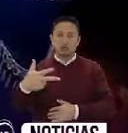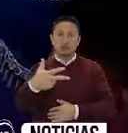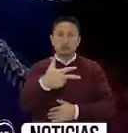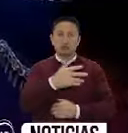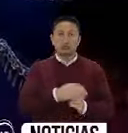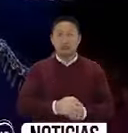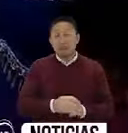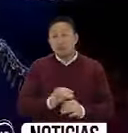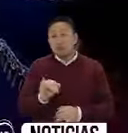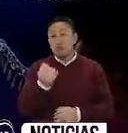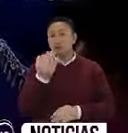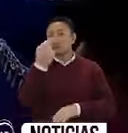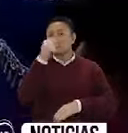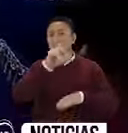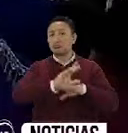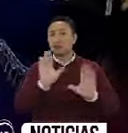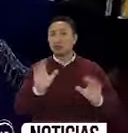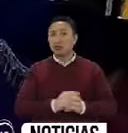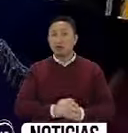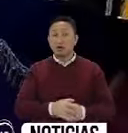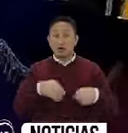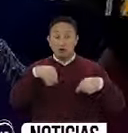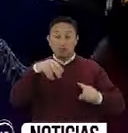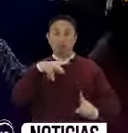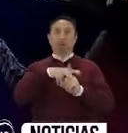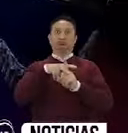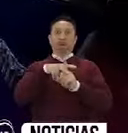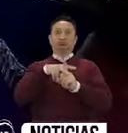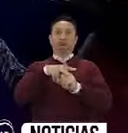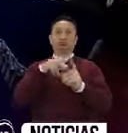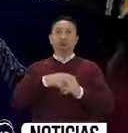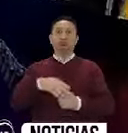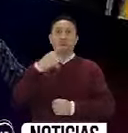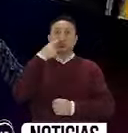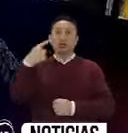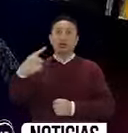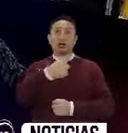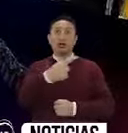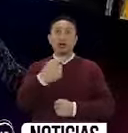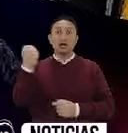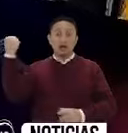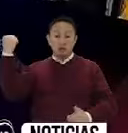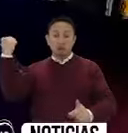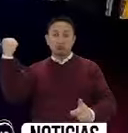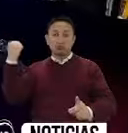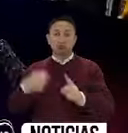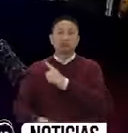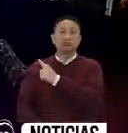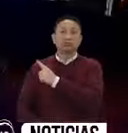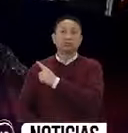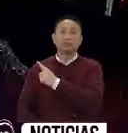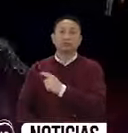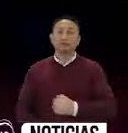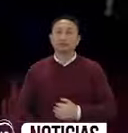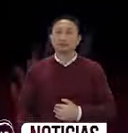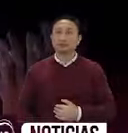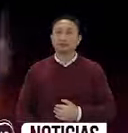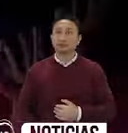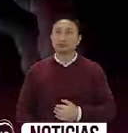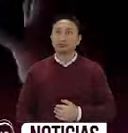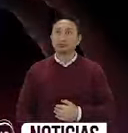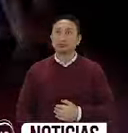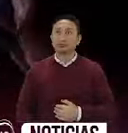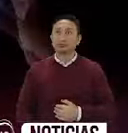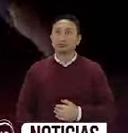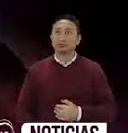un jueves normal, cuando inesperadamente un hombre aborda la unidad empuñando un enorme cuchillo en su mano y va directo